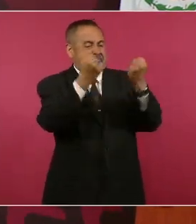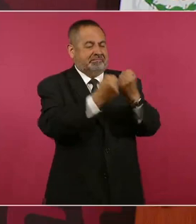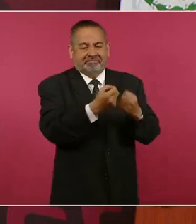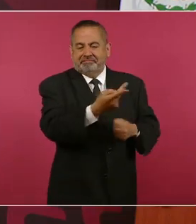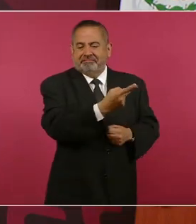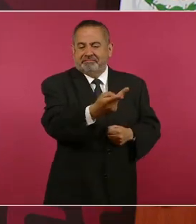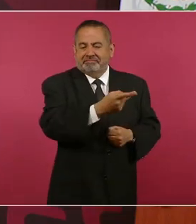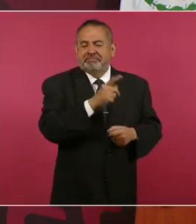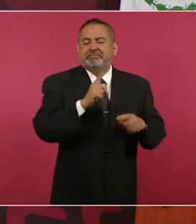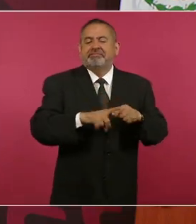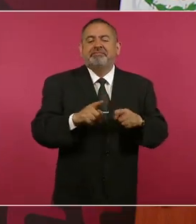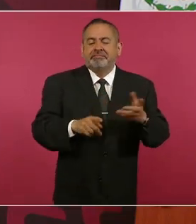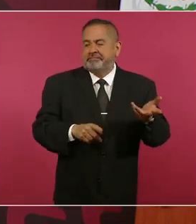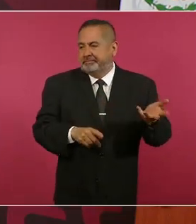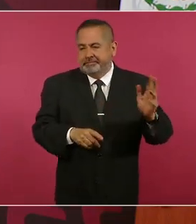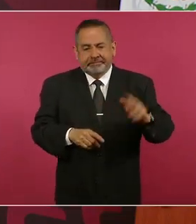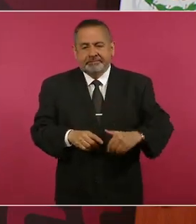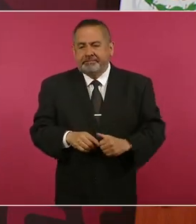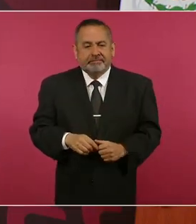y